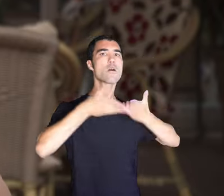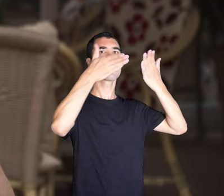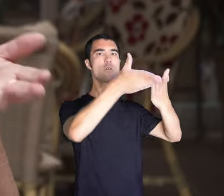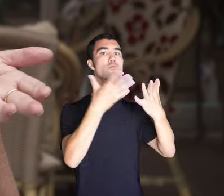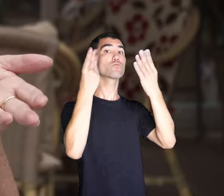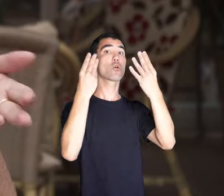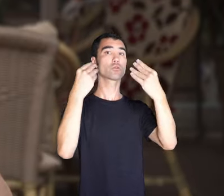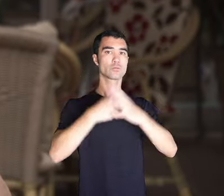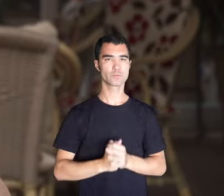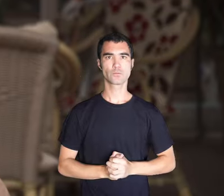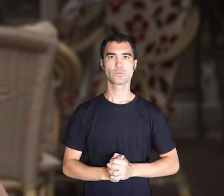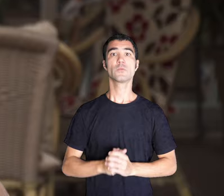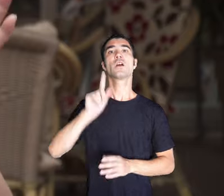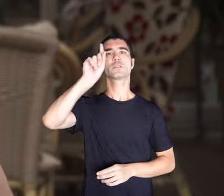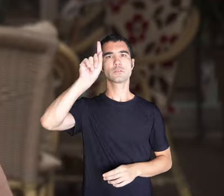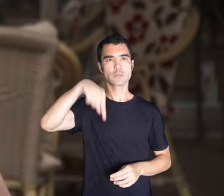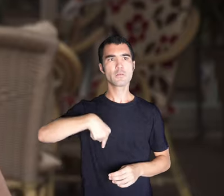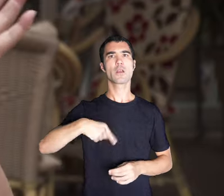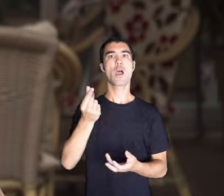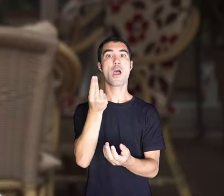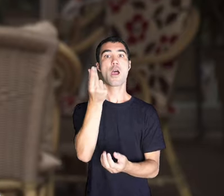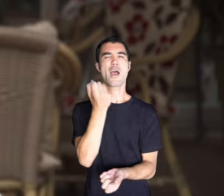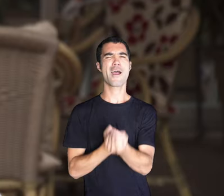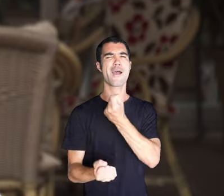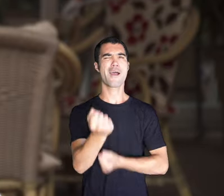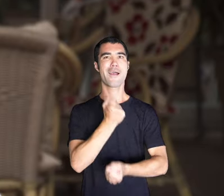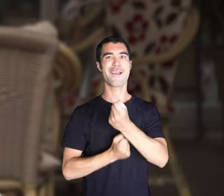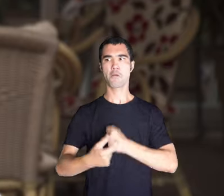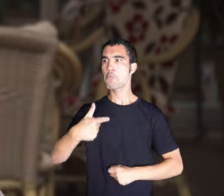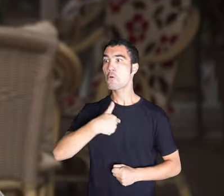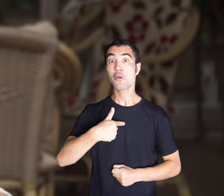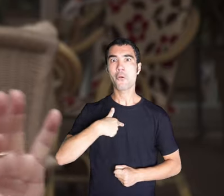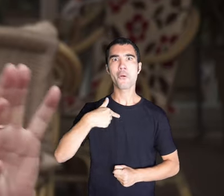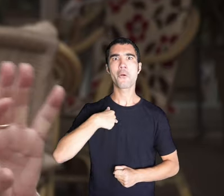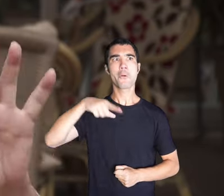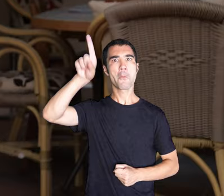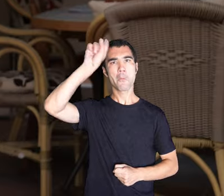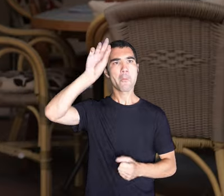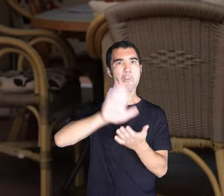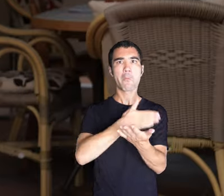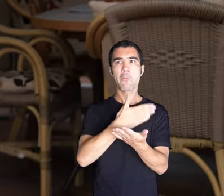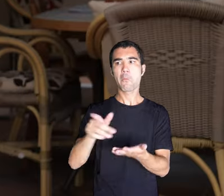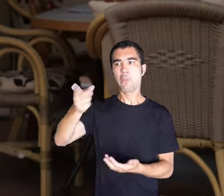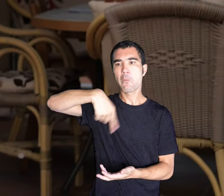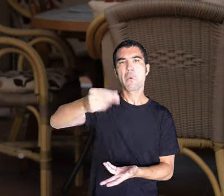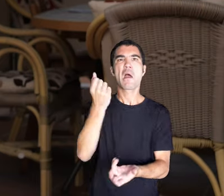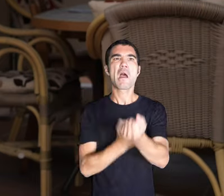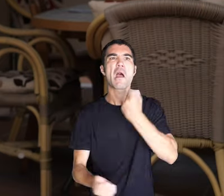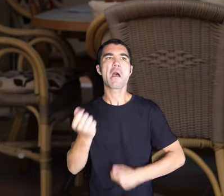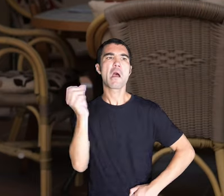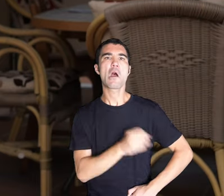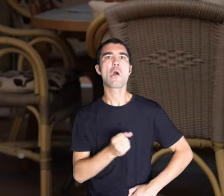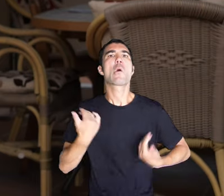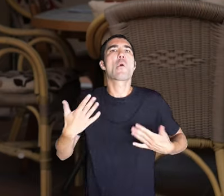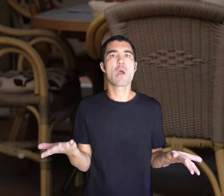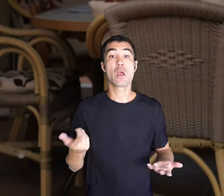les ayudó mucho. También sabía ahorrar, que ellos ni siquiera sabían los ahorros que ellos, cuando compraron.